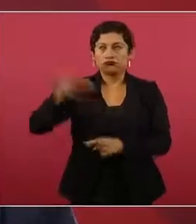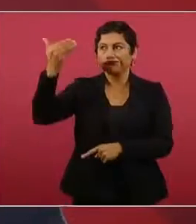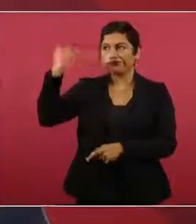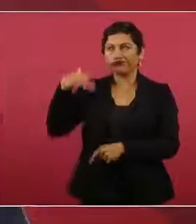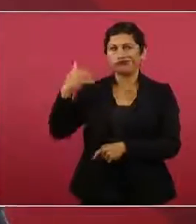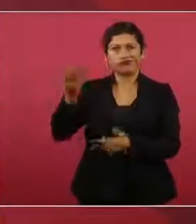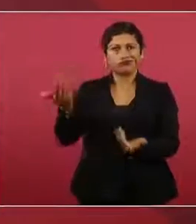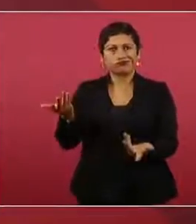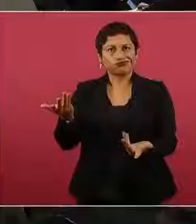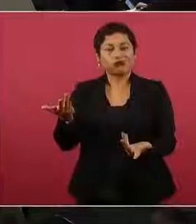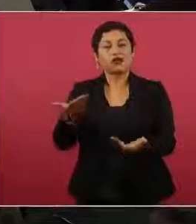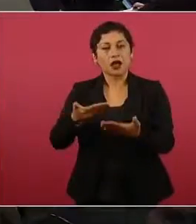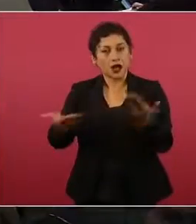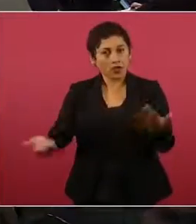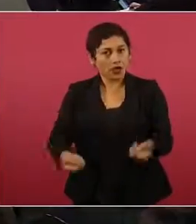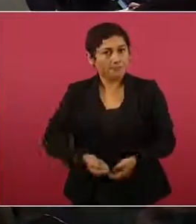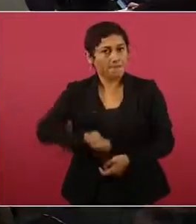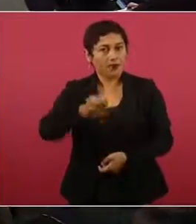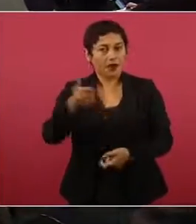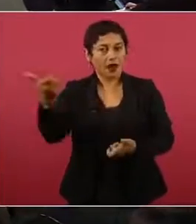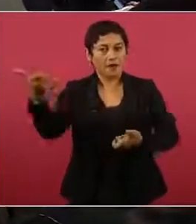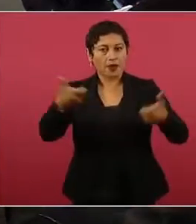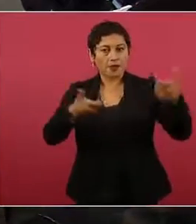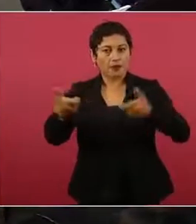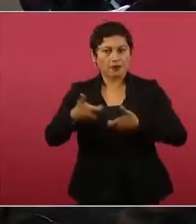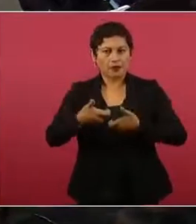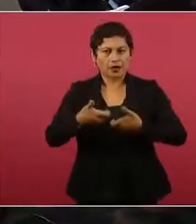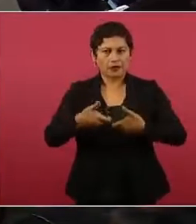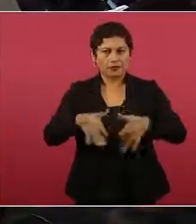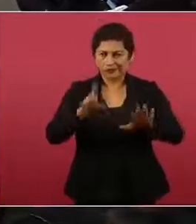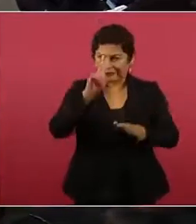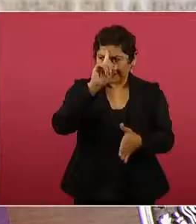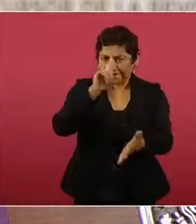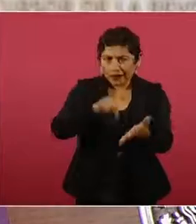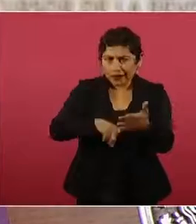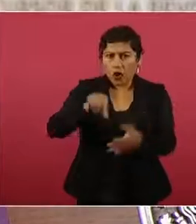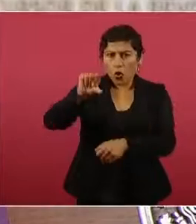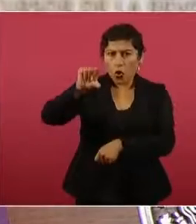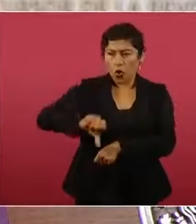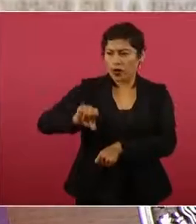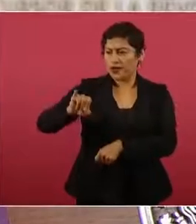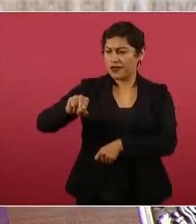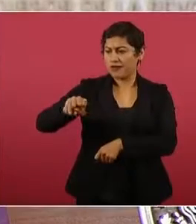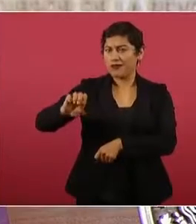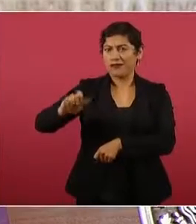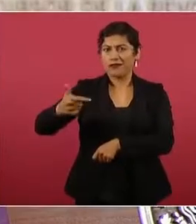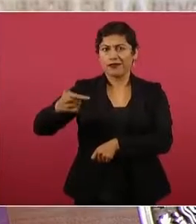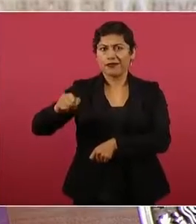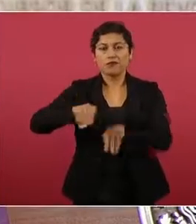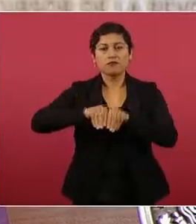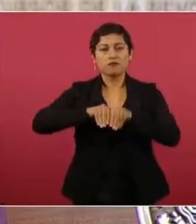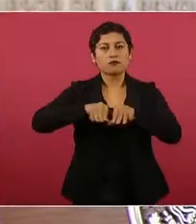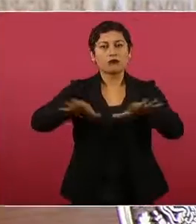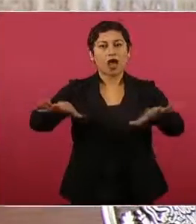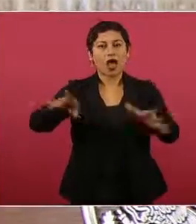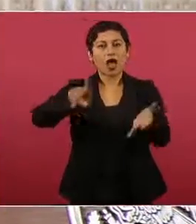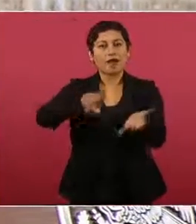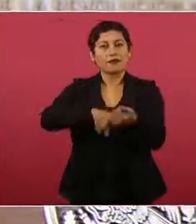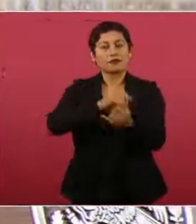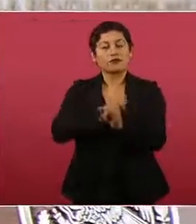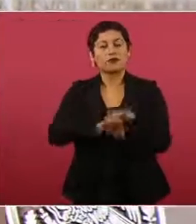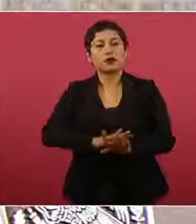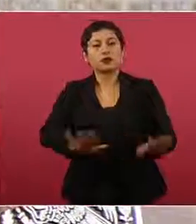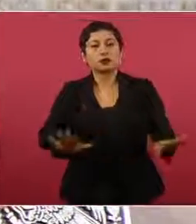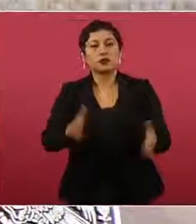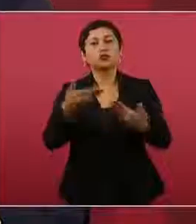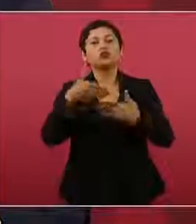Creo que hoy el INEGI da a conocer datos sobre inversión extranjera, a